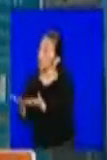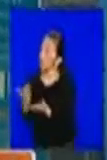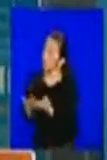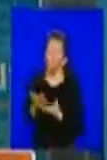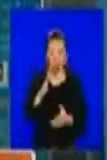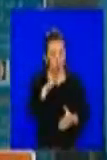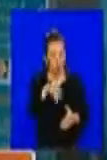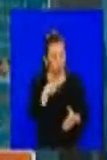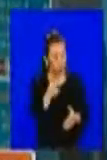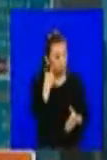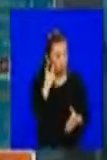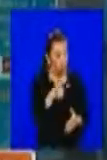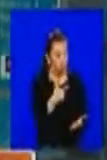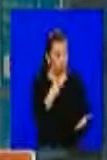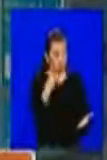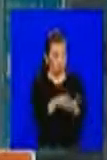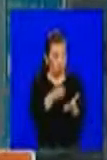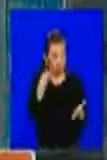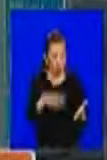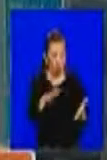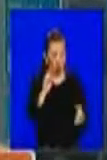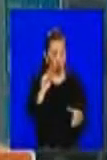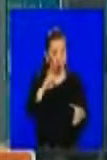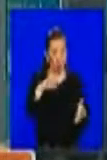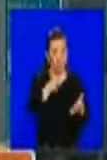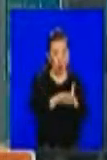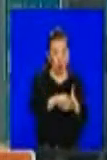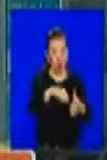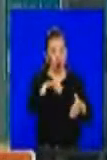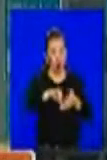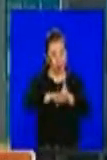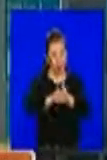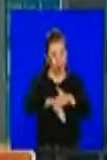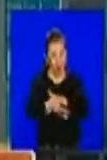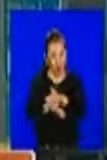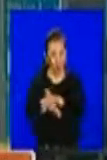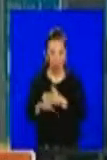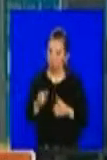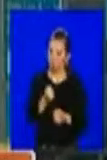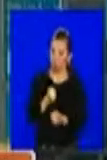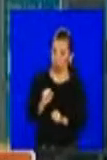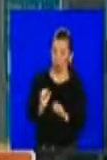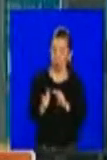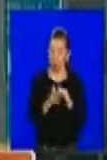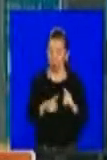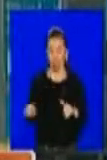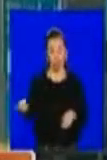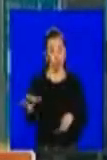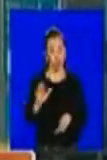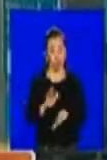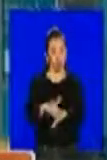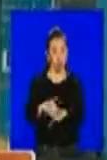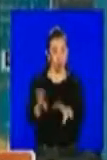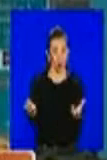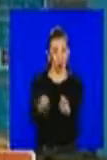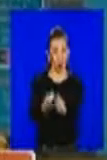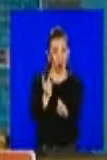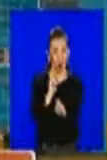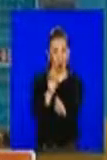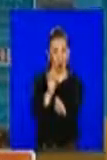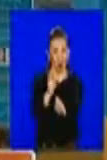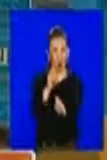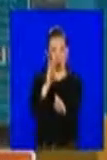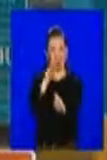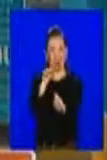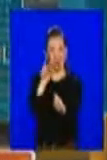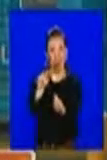los parqueaderos es exorbitante. Muchísimas gracias. Ahí está entonces el llamado, la advertencia que hace el Movimiento Mira sobre el artículo 34